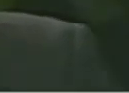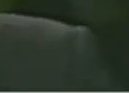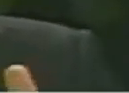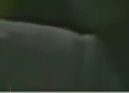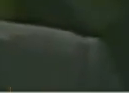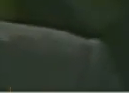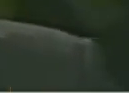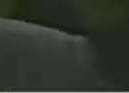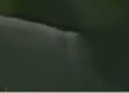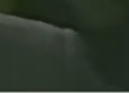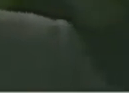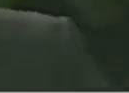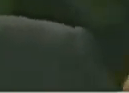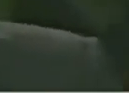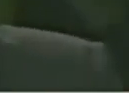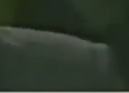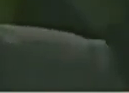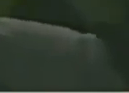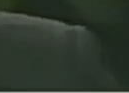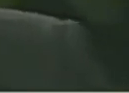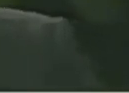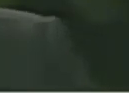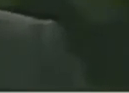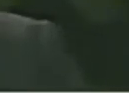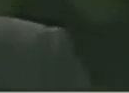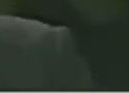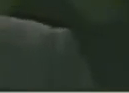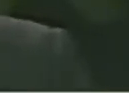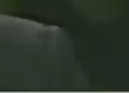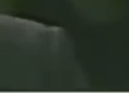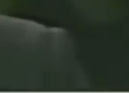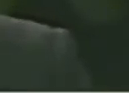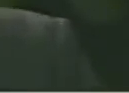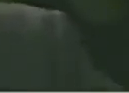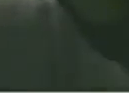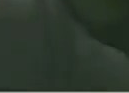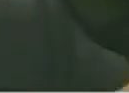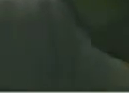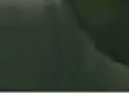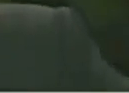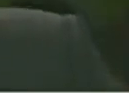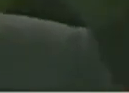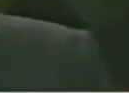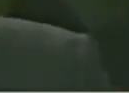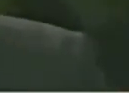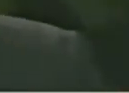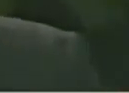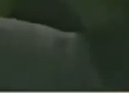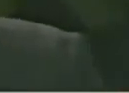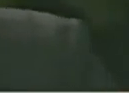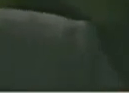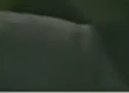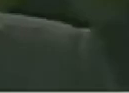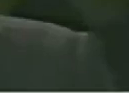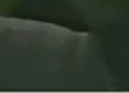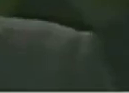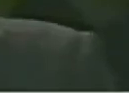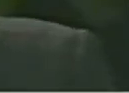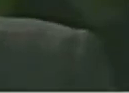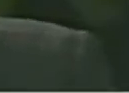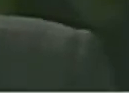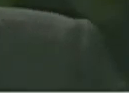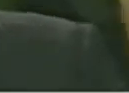asimetrías y a las diferencias de nuestras economías, de nuestras sociedades, de respeto a la soberanía de nuestro pueblo, pero